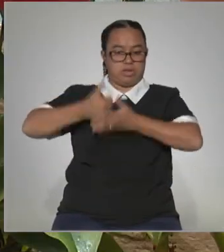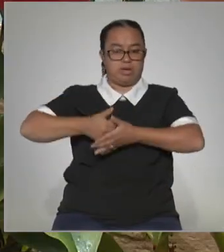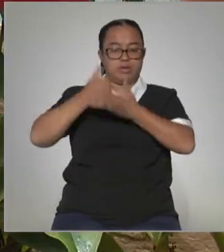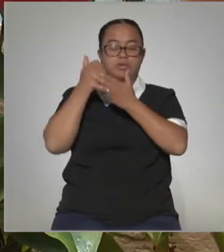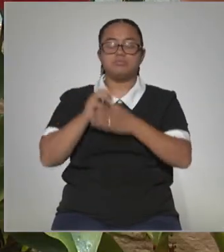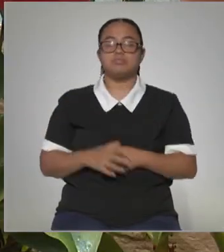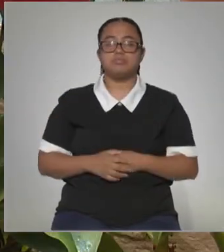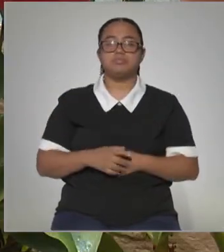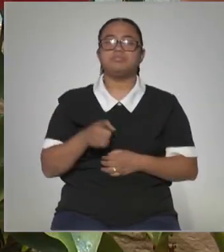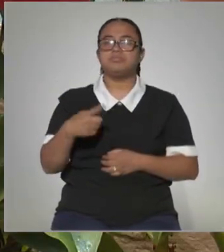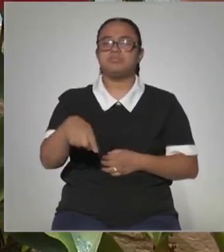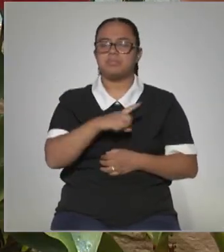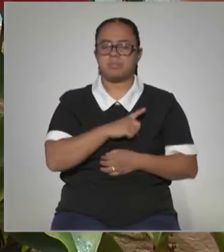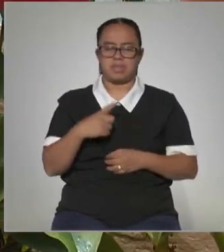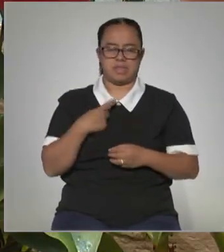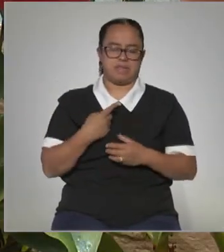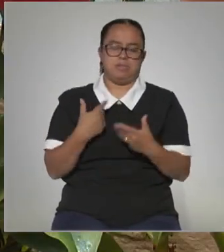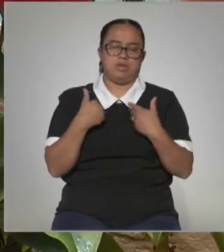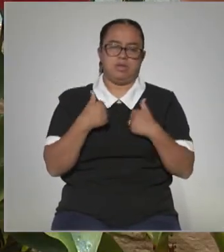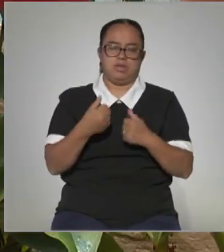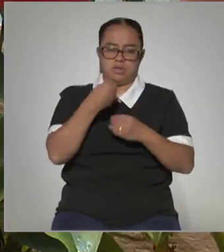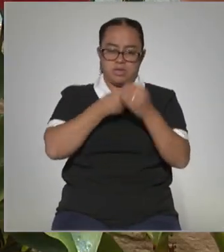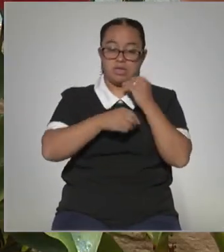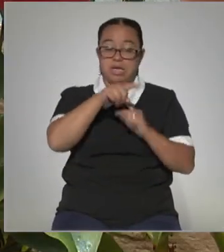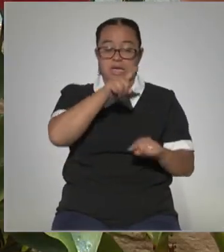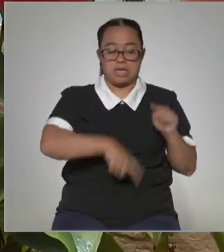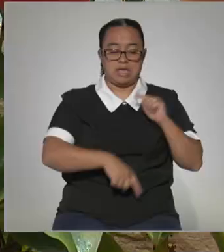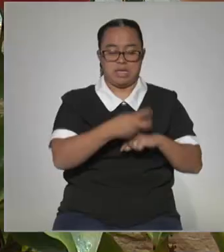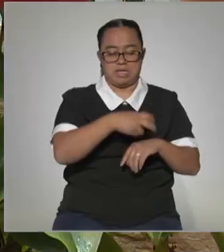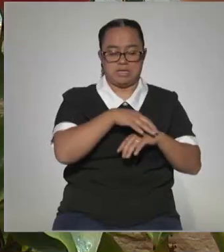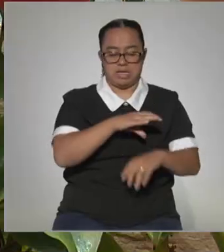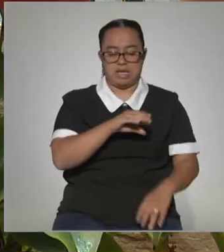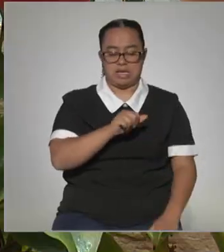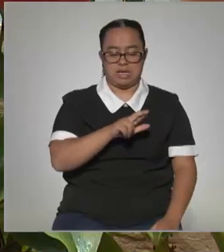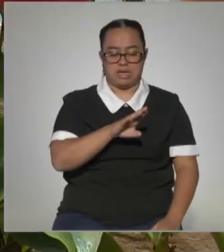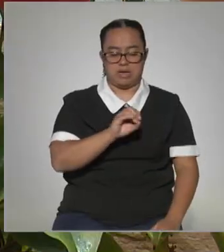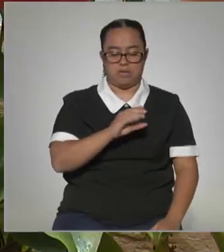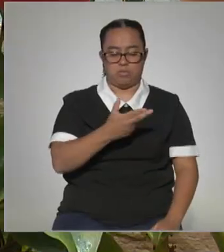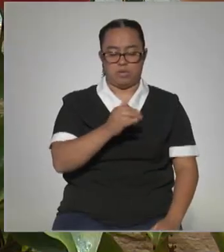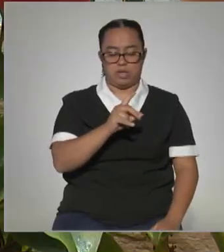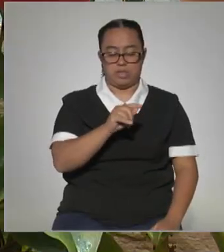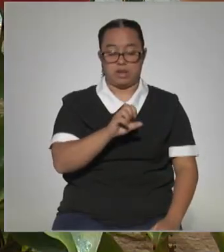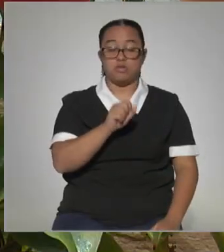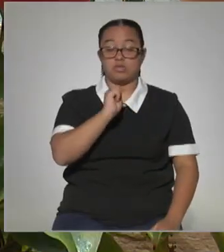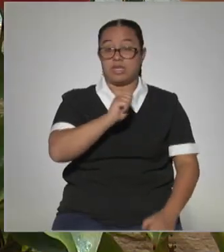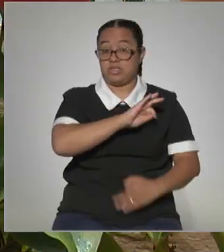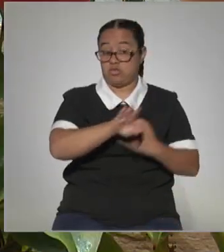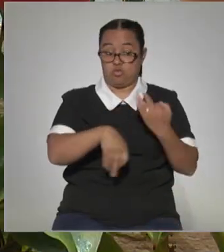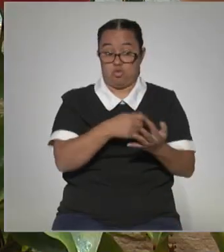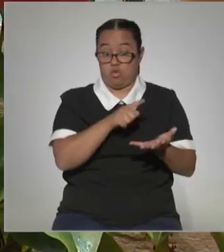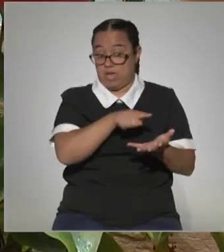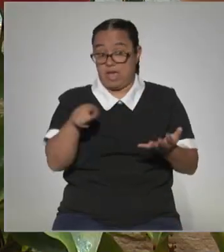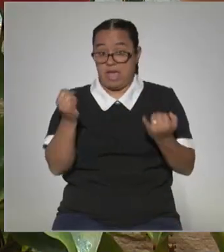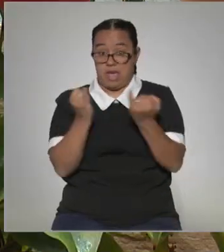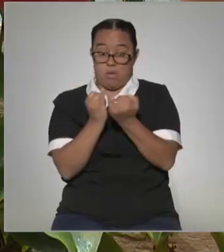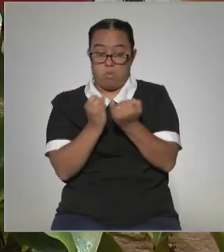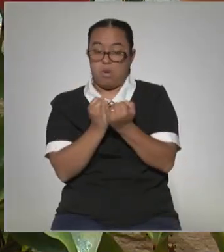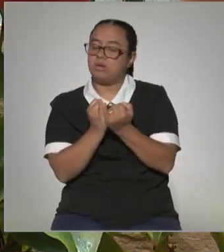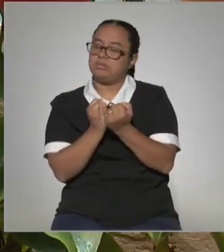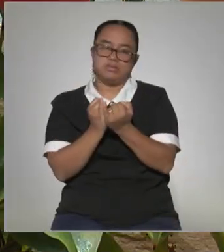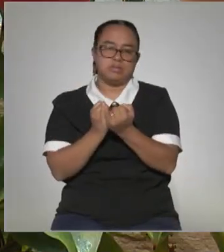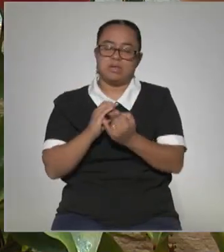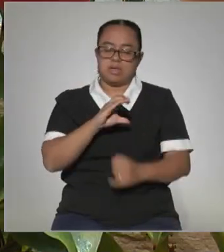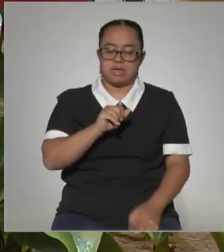que comprender en estas dietas que quitan los carbohidratos es que no todos son iguales. Carbohidratos